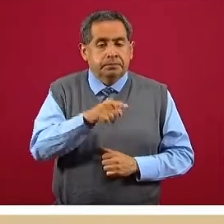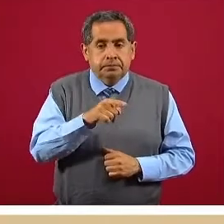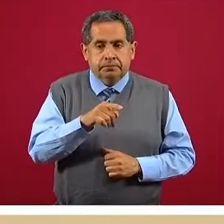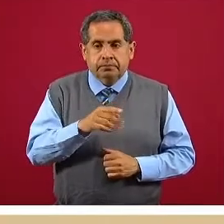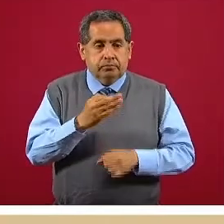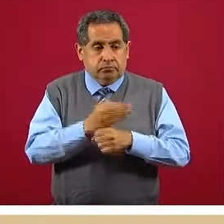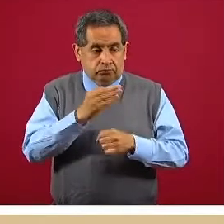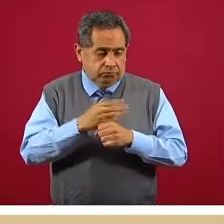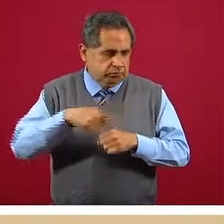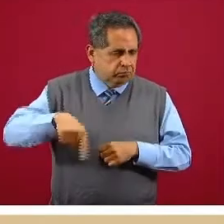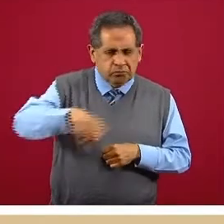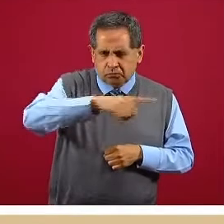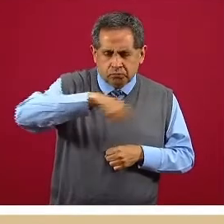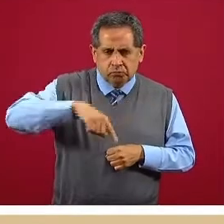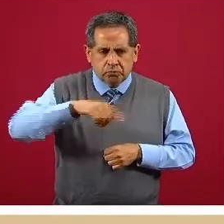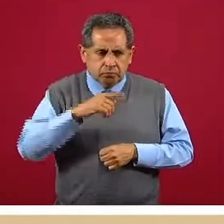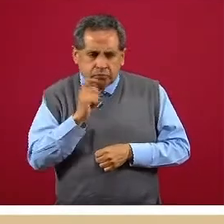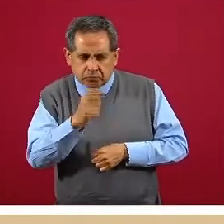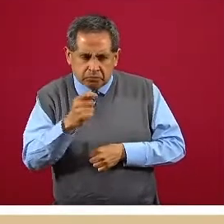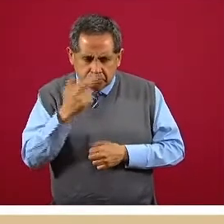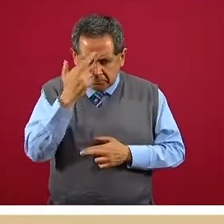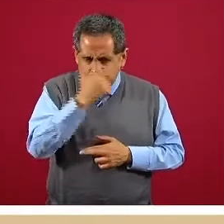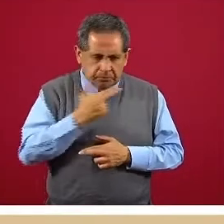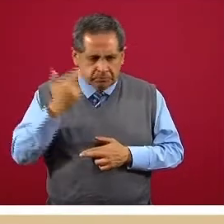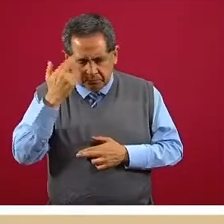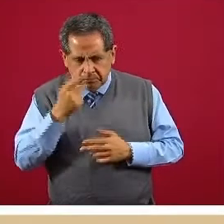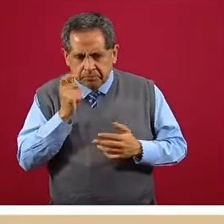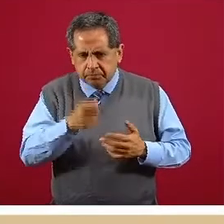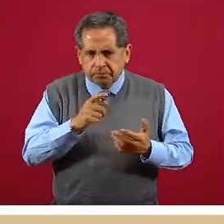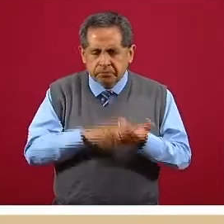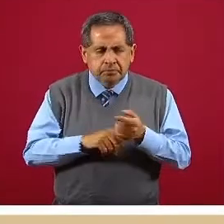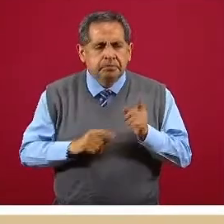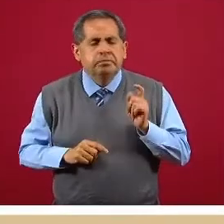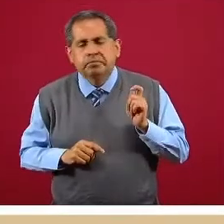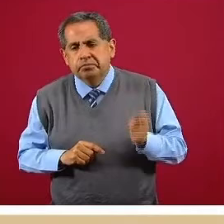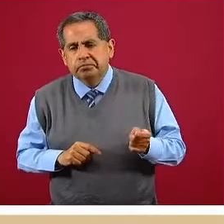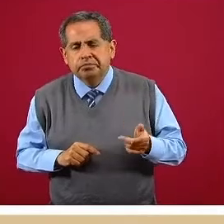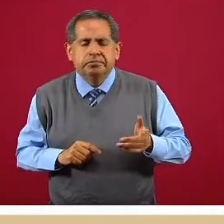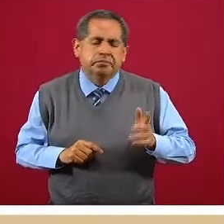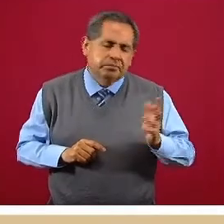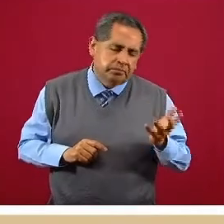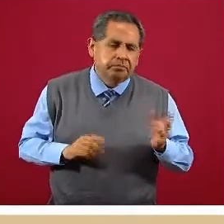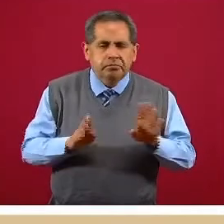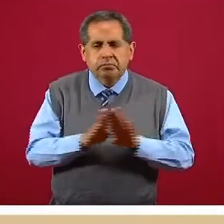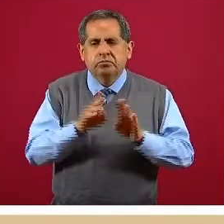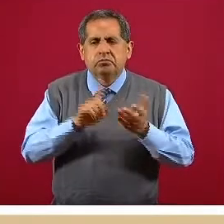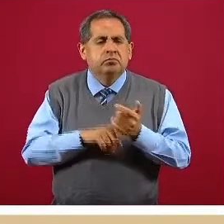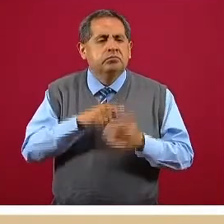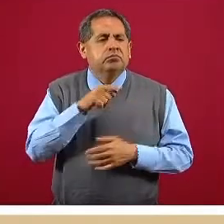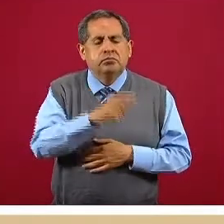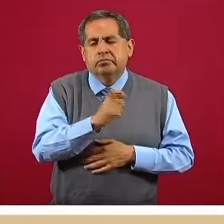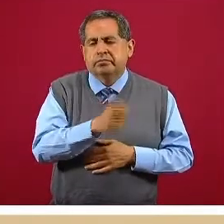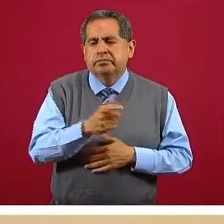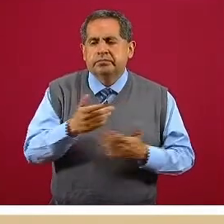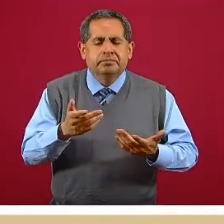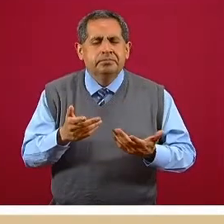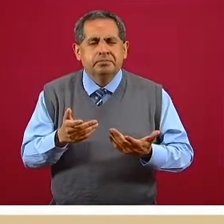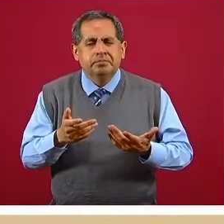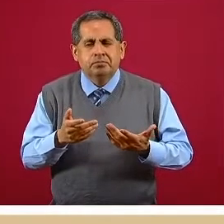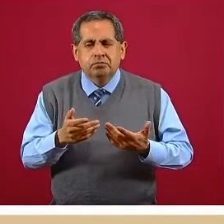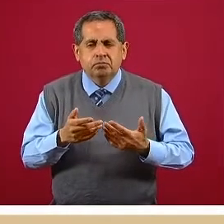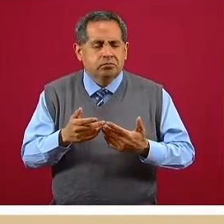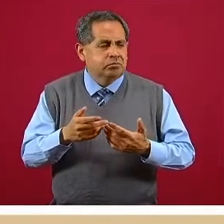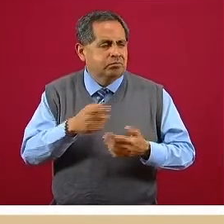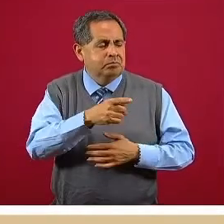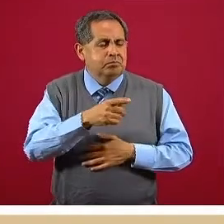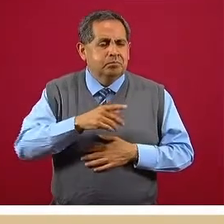pues todos cumplían con la definición operacional, que básicamente lo que indica es que se tenga una